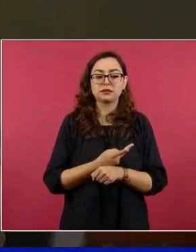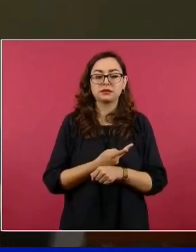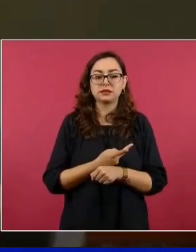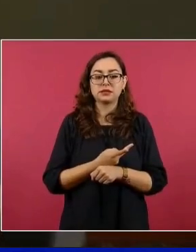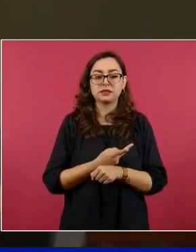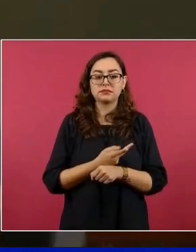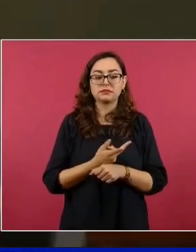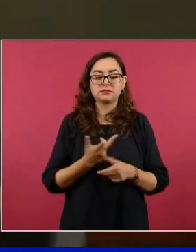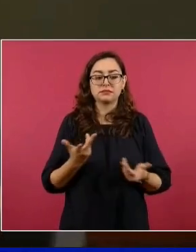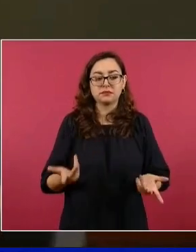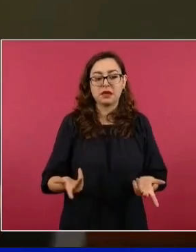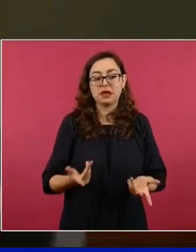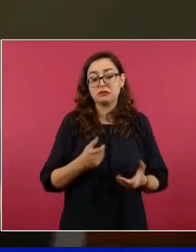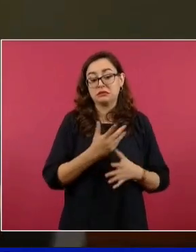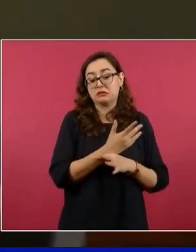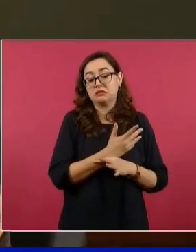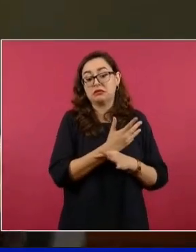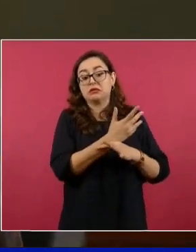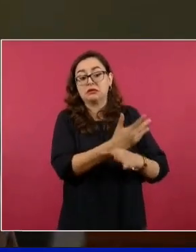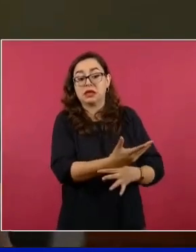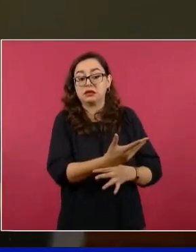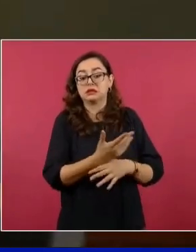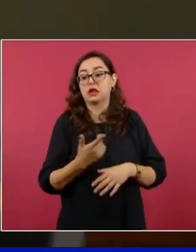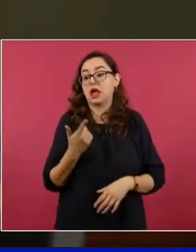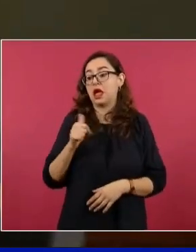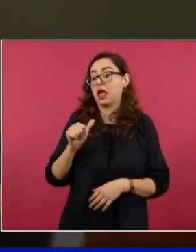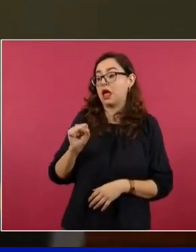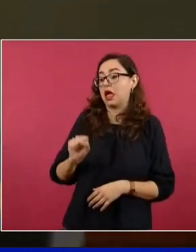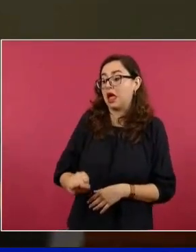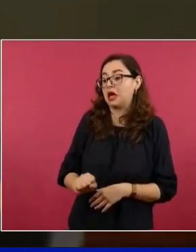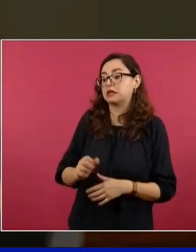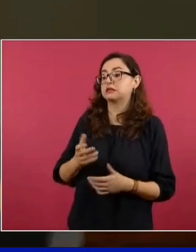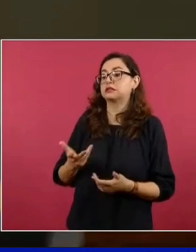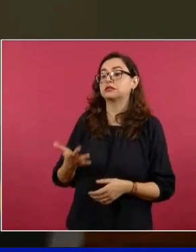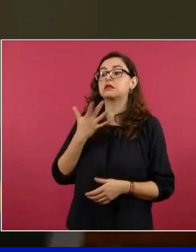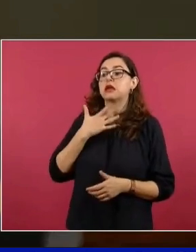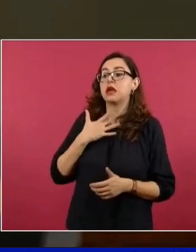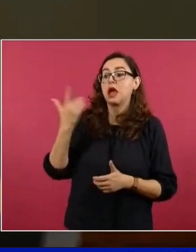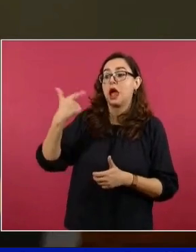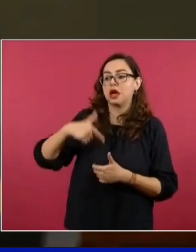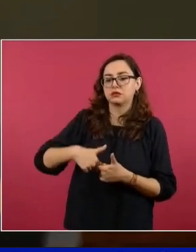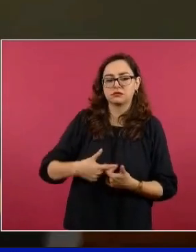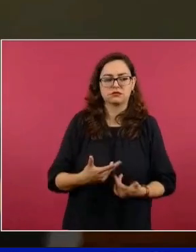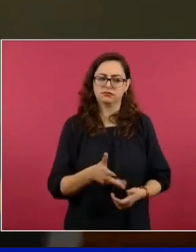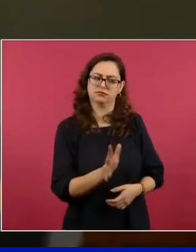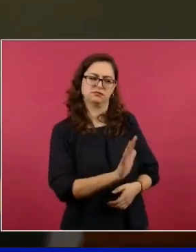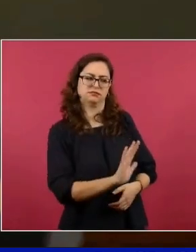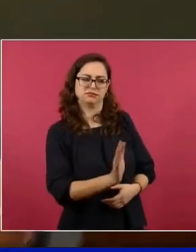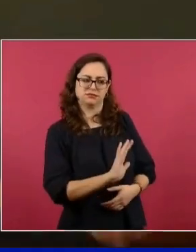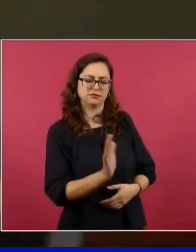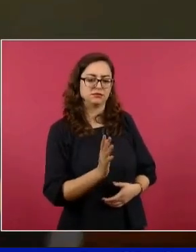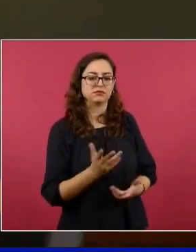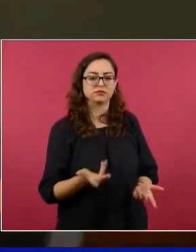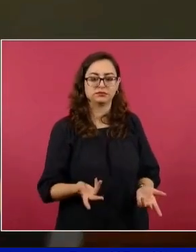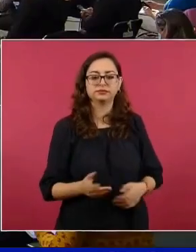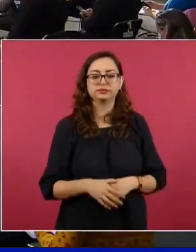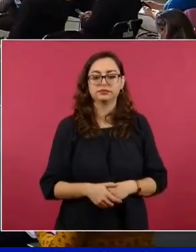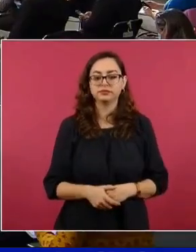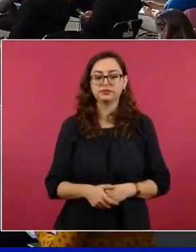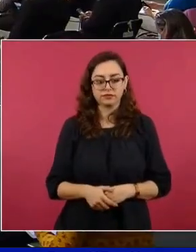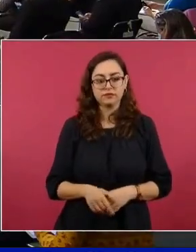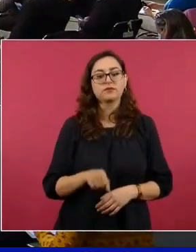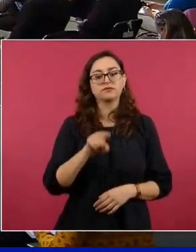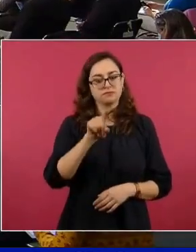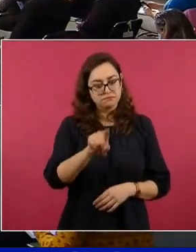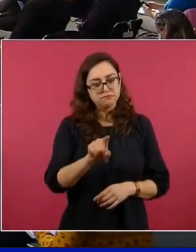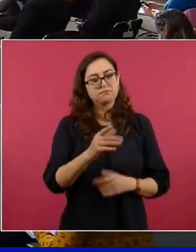se vale que esté subiendo la tortilla por este duopolio, ¿no? Qué bien que se plantea